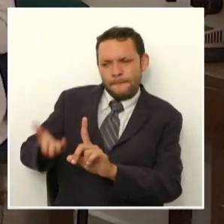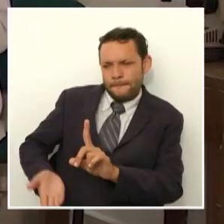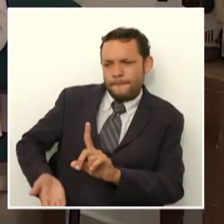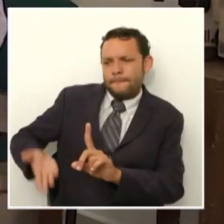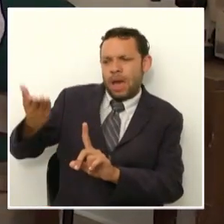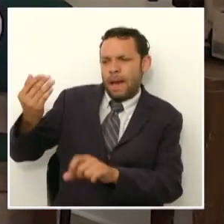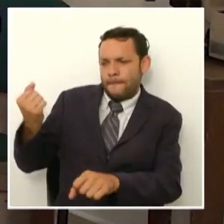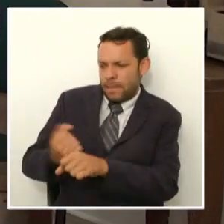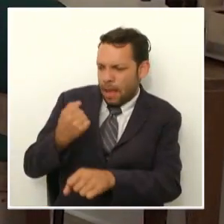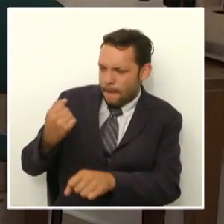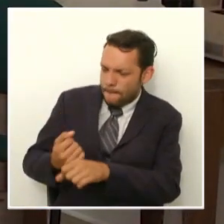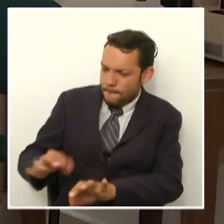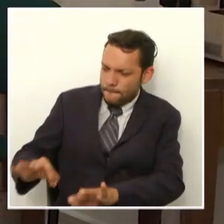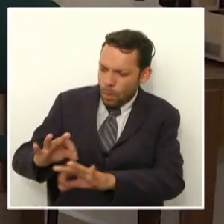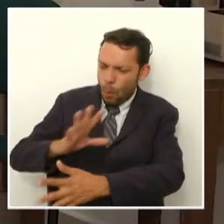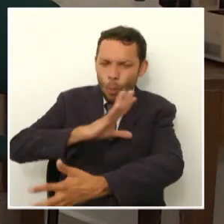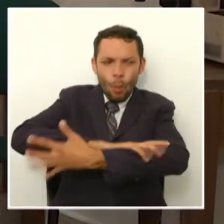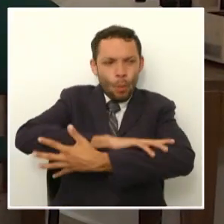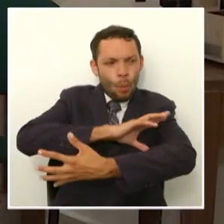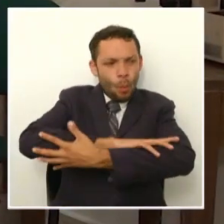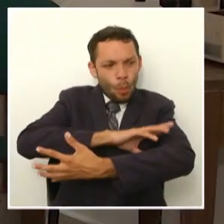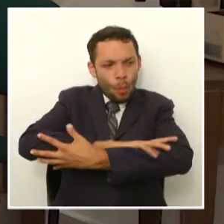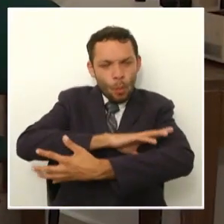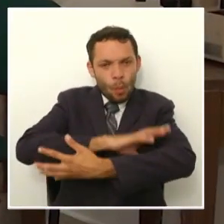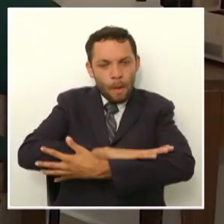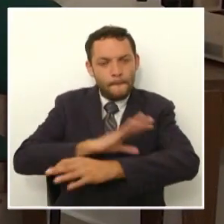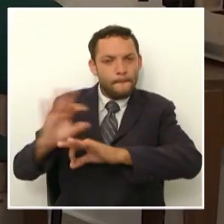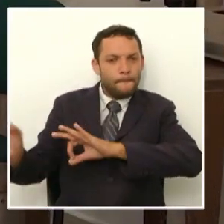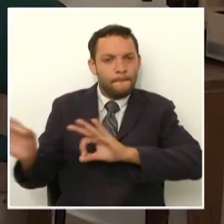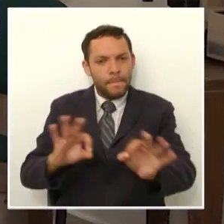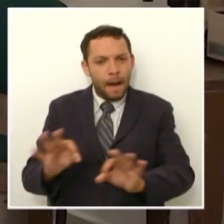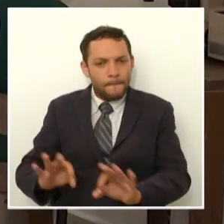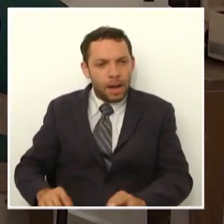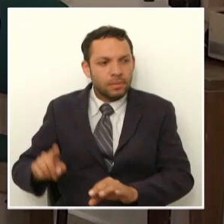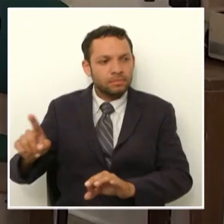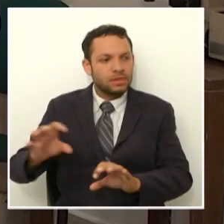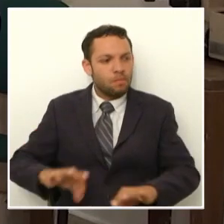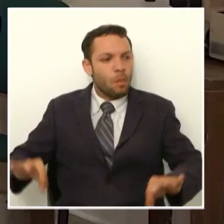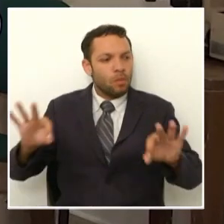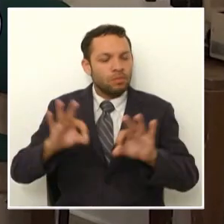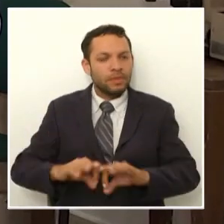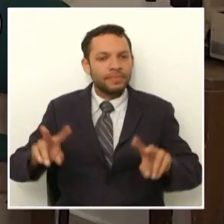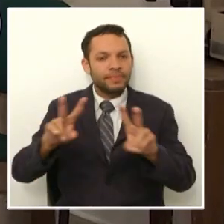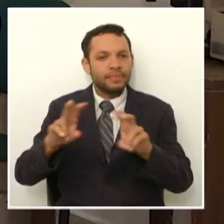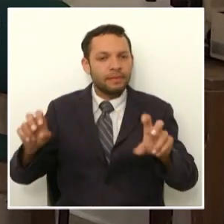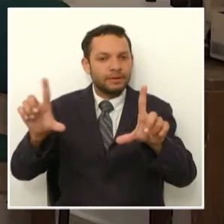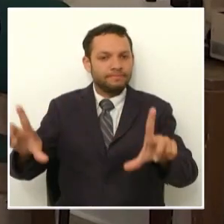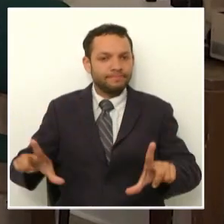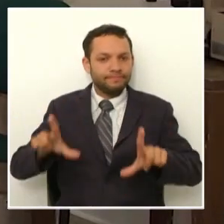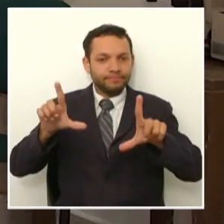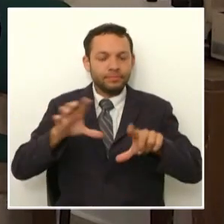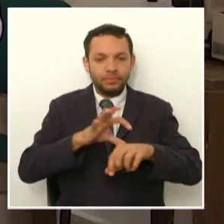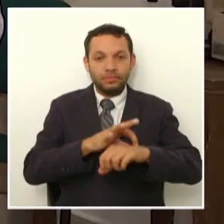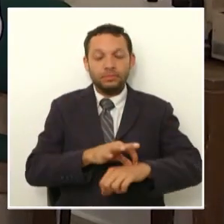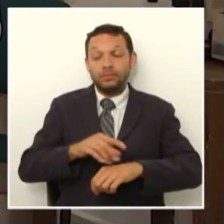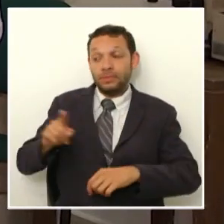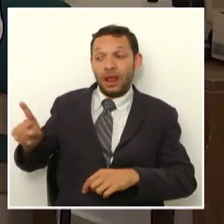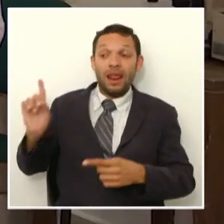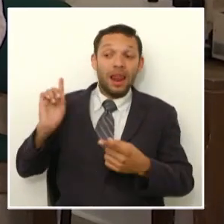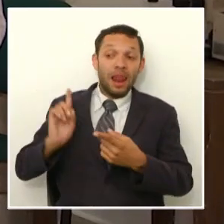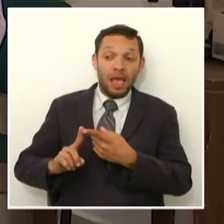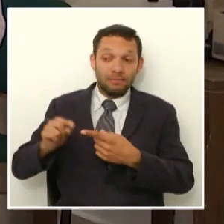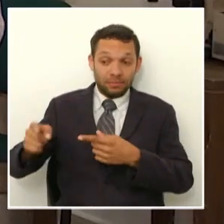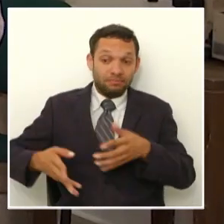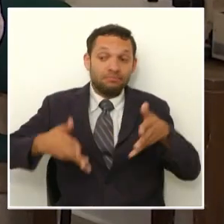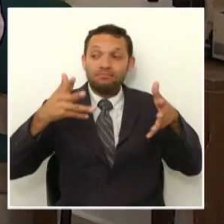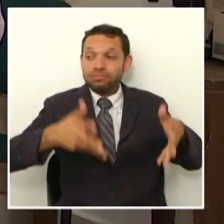sus capacidades de haber interpretado su título de doctor como profesor, porque toda la vida se dedicó a enseñar y